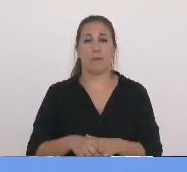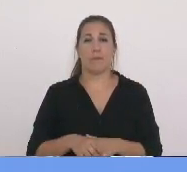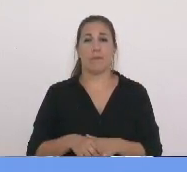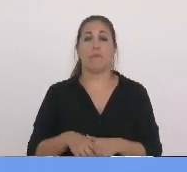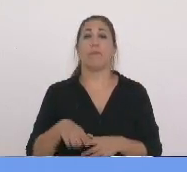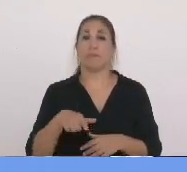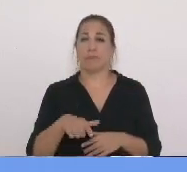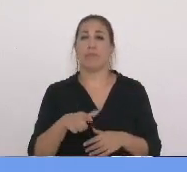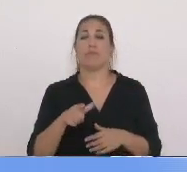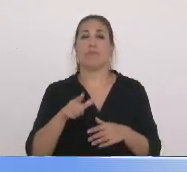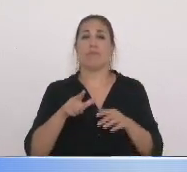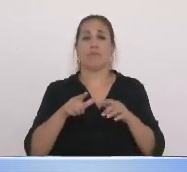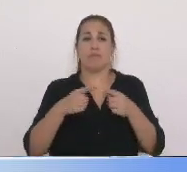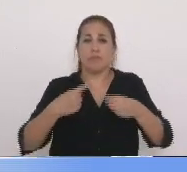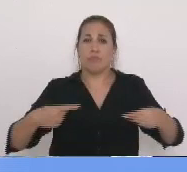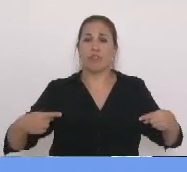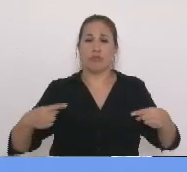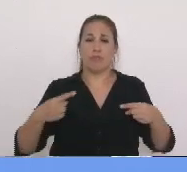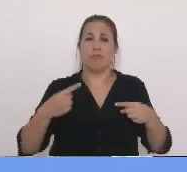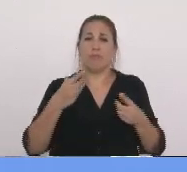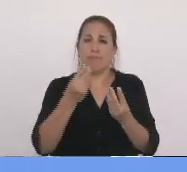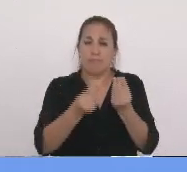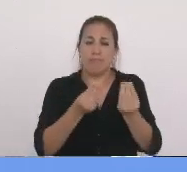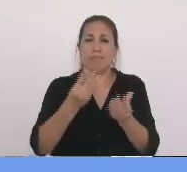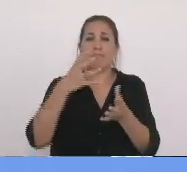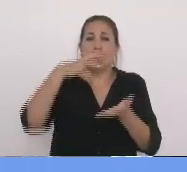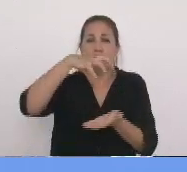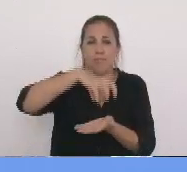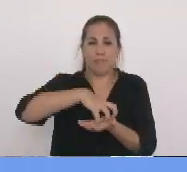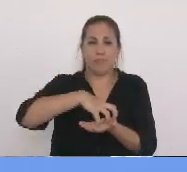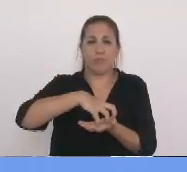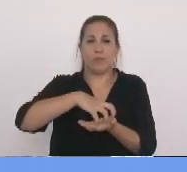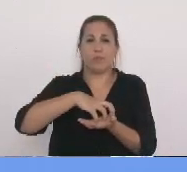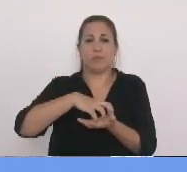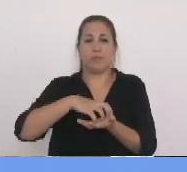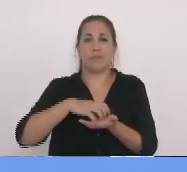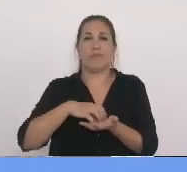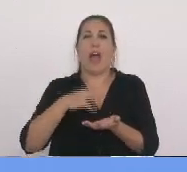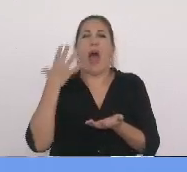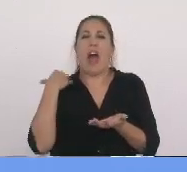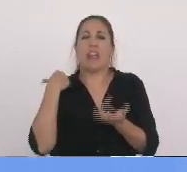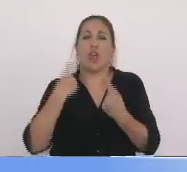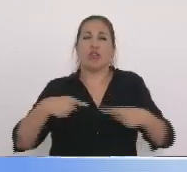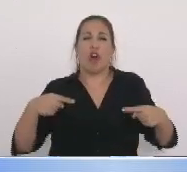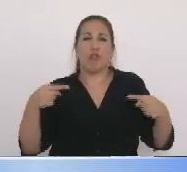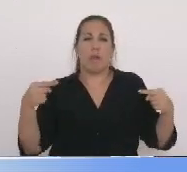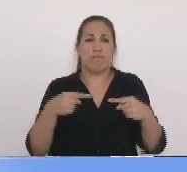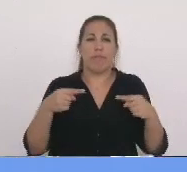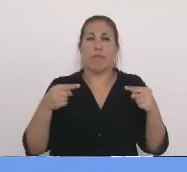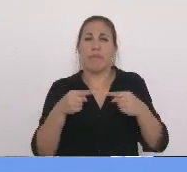estas posturas entre tan incompatibles y perdón por la redundancia